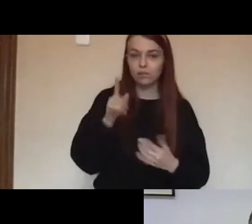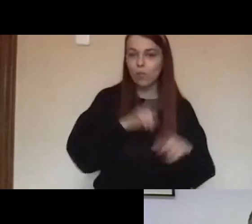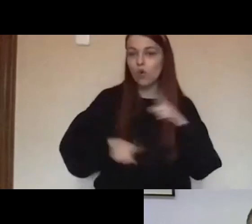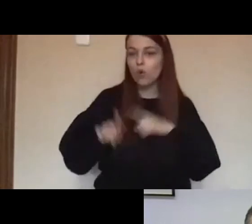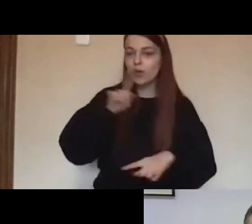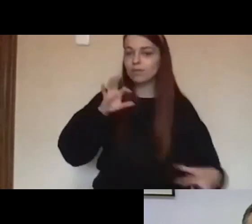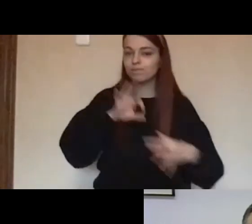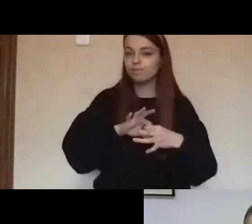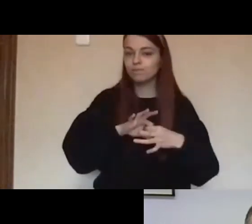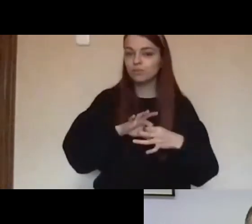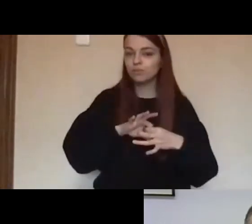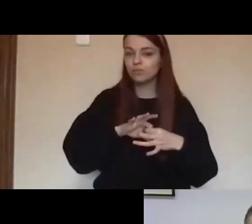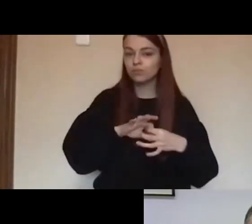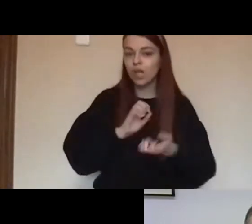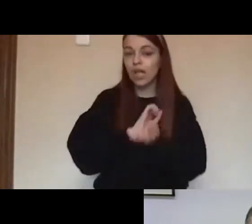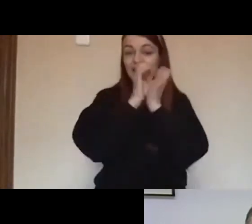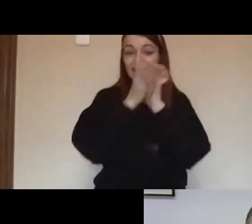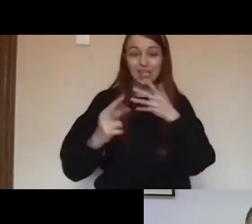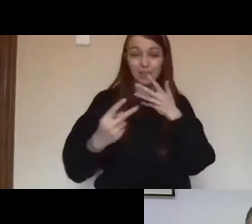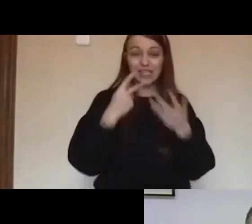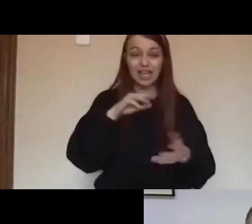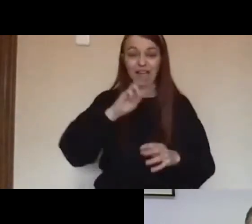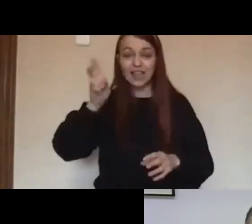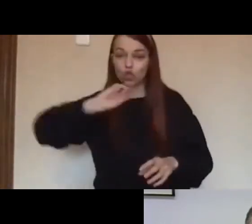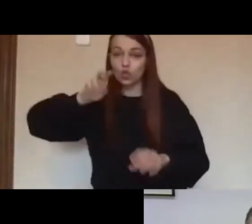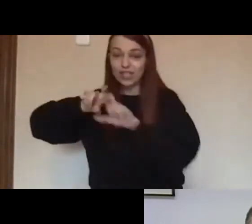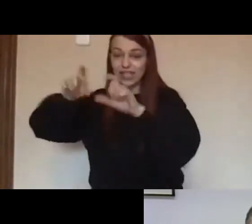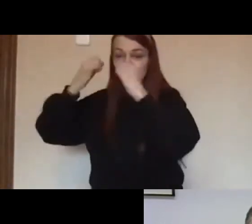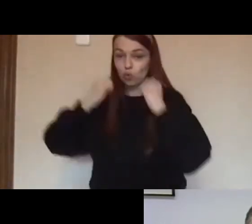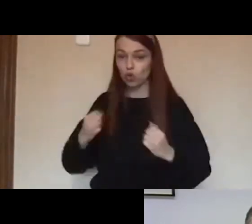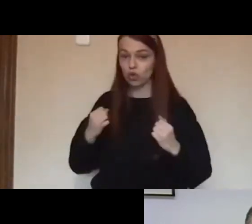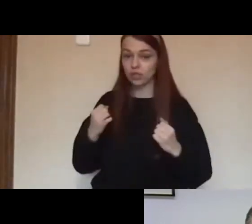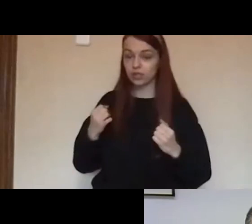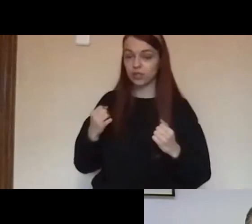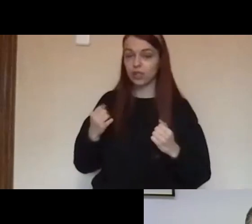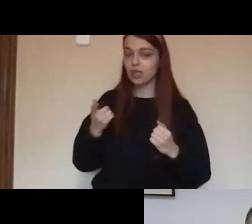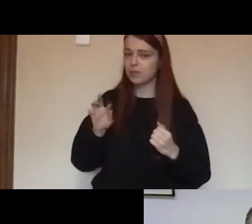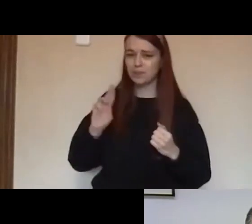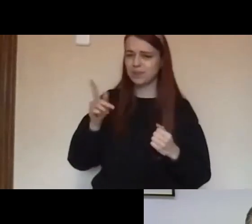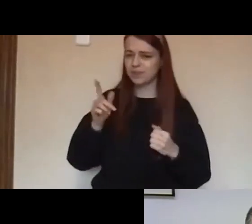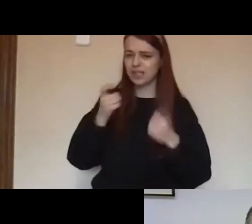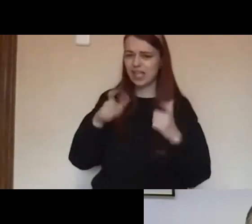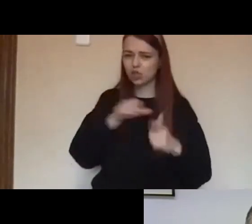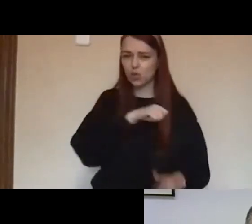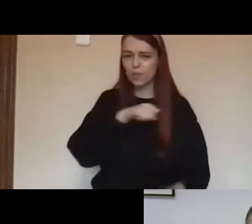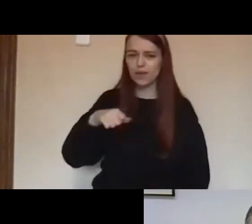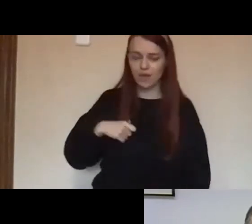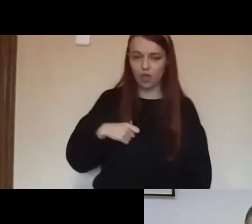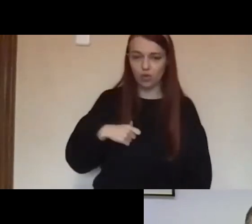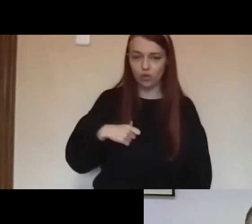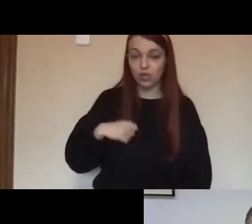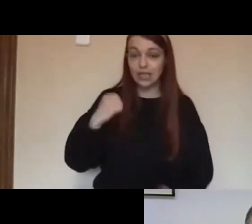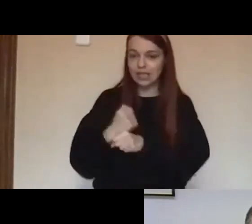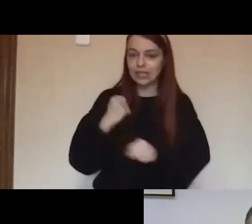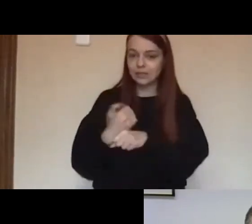la transversalidad en otras instituciones y en, sobre todo, el sector privado. ¿Vosotros habéis